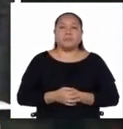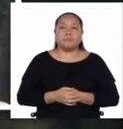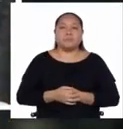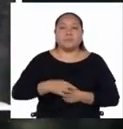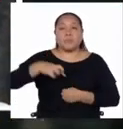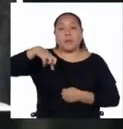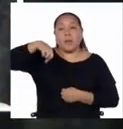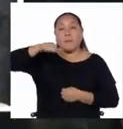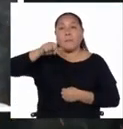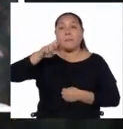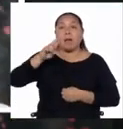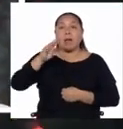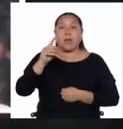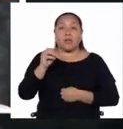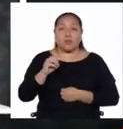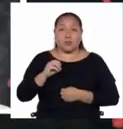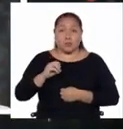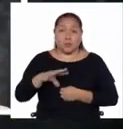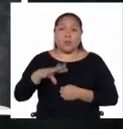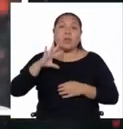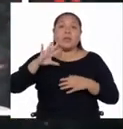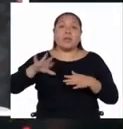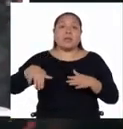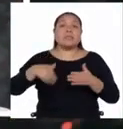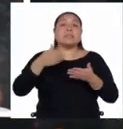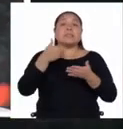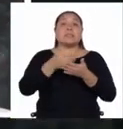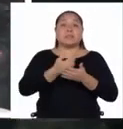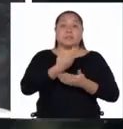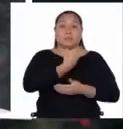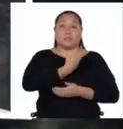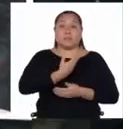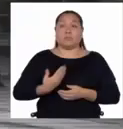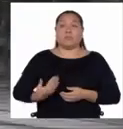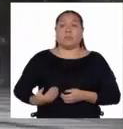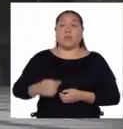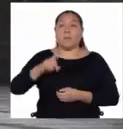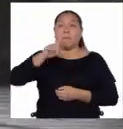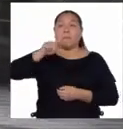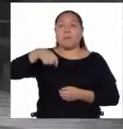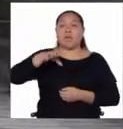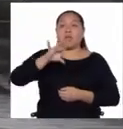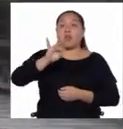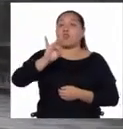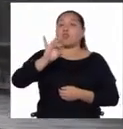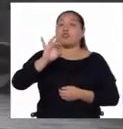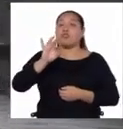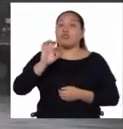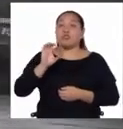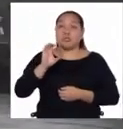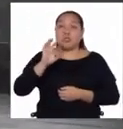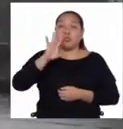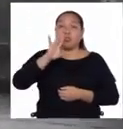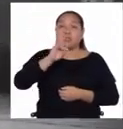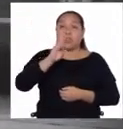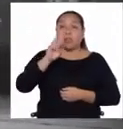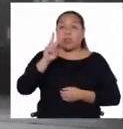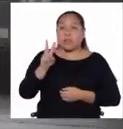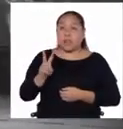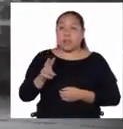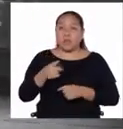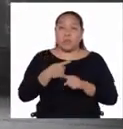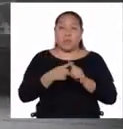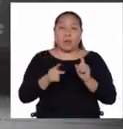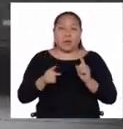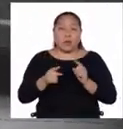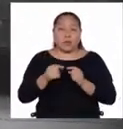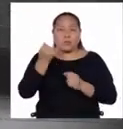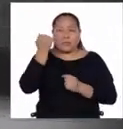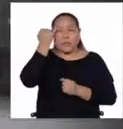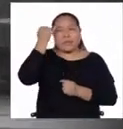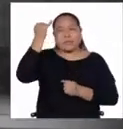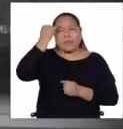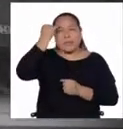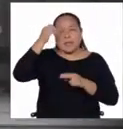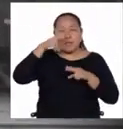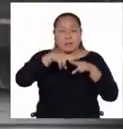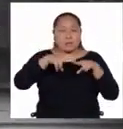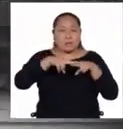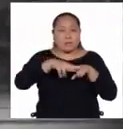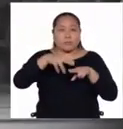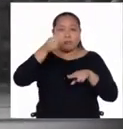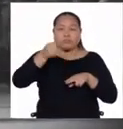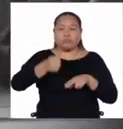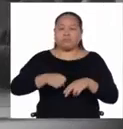Manuel Pardo llegó al poder en 1872, pero sus planes ferrocarrileros se frustraron. El